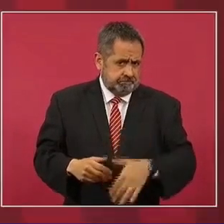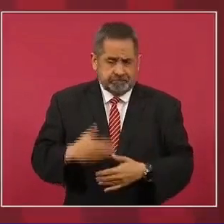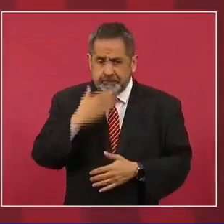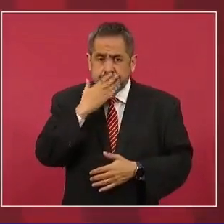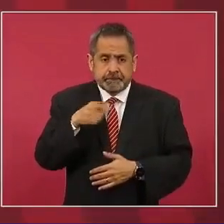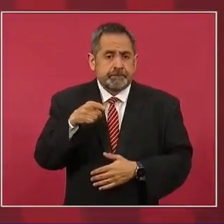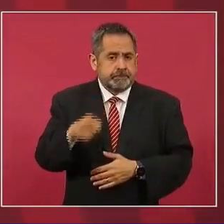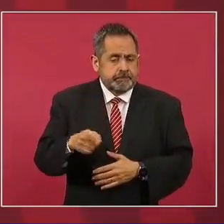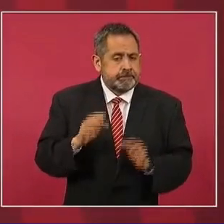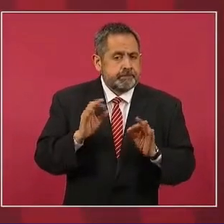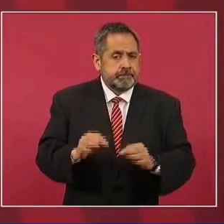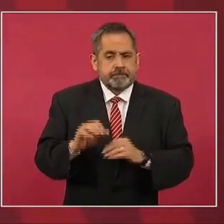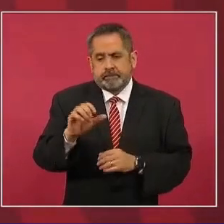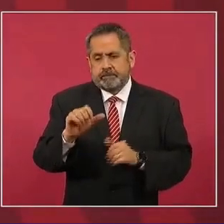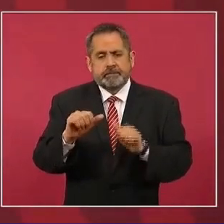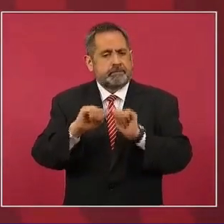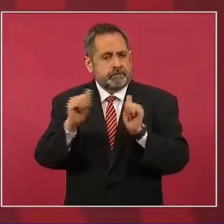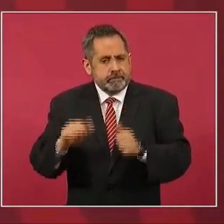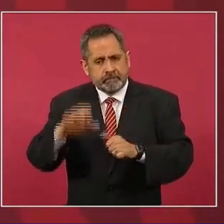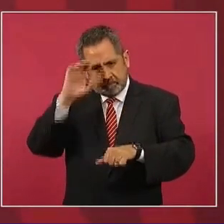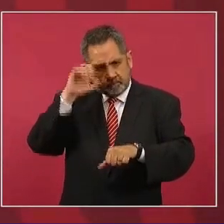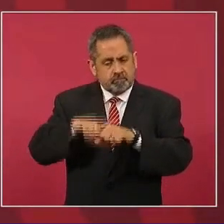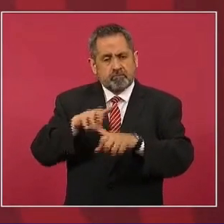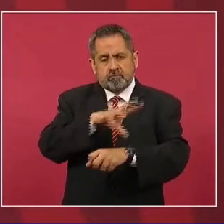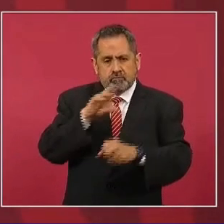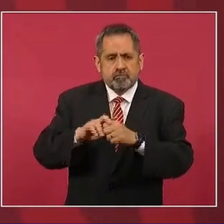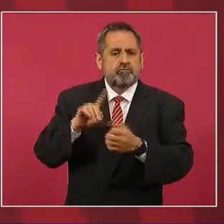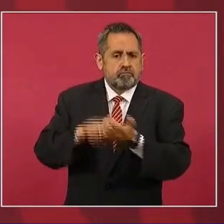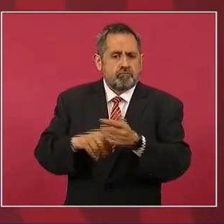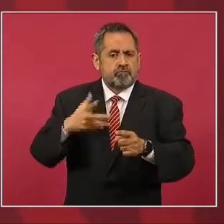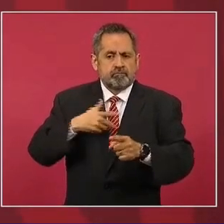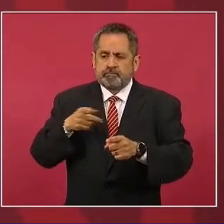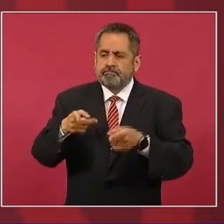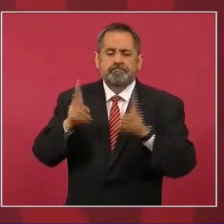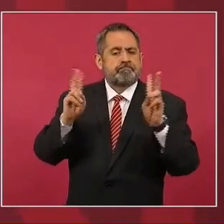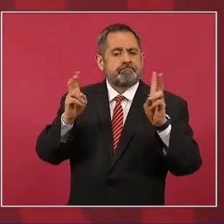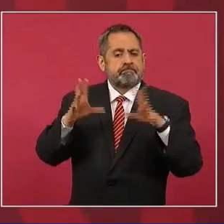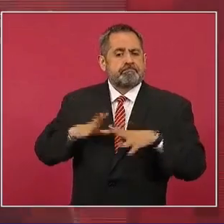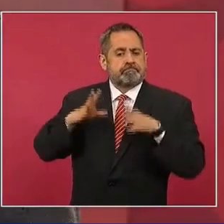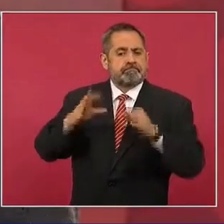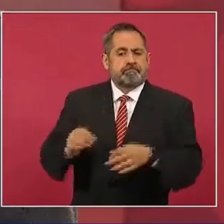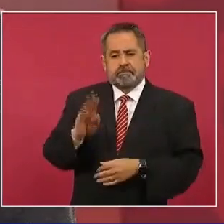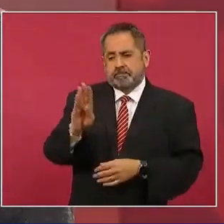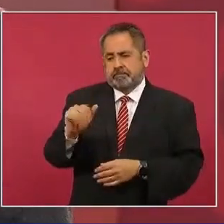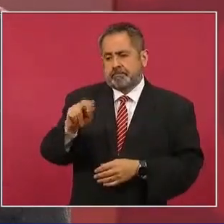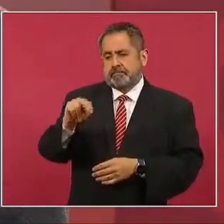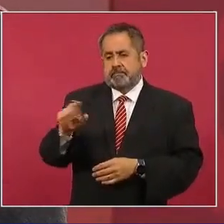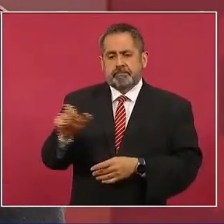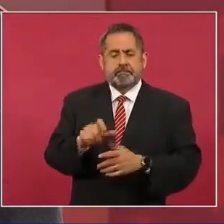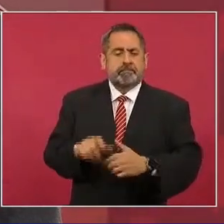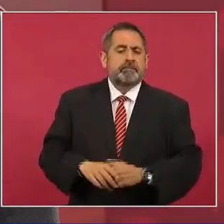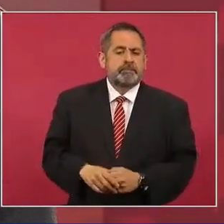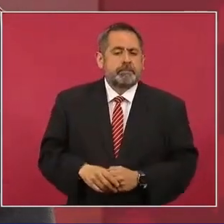extraordinaria de arte y de cultura que tiene la Fundación Banamex. Justamente de esto, bueno, quería